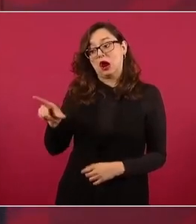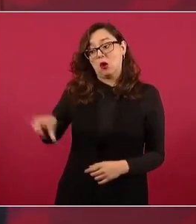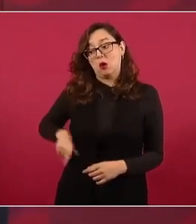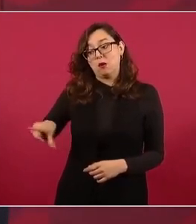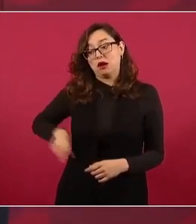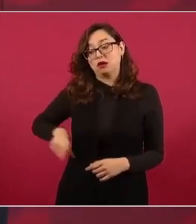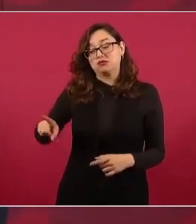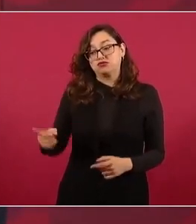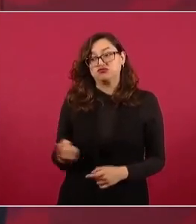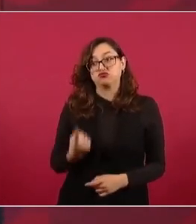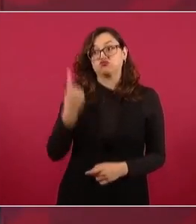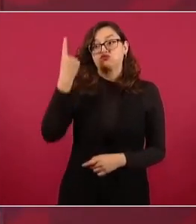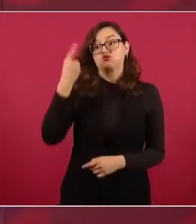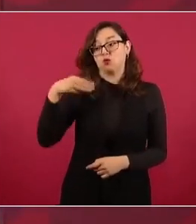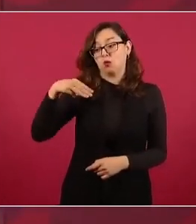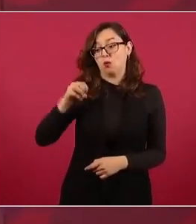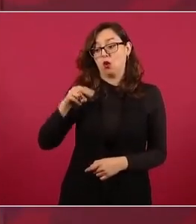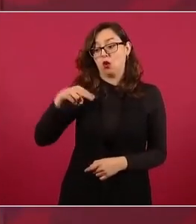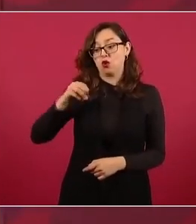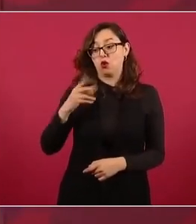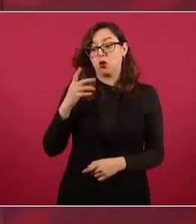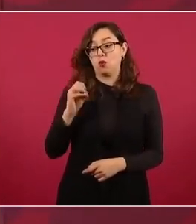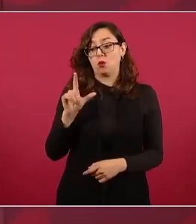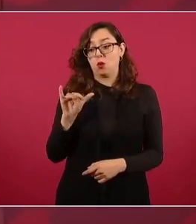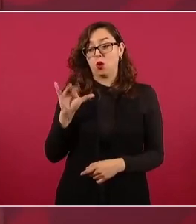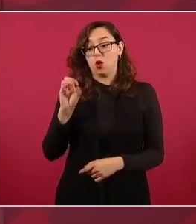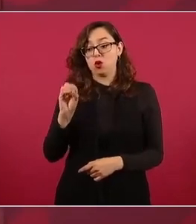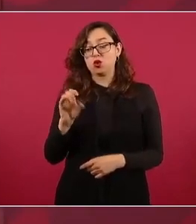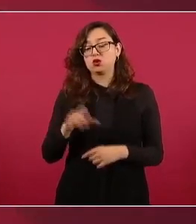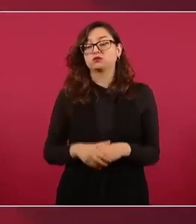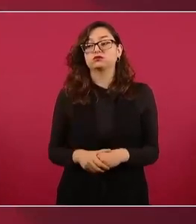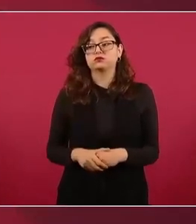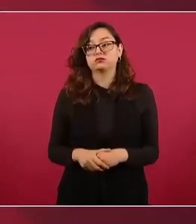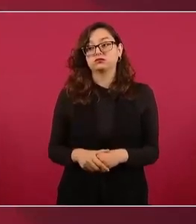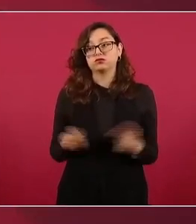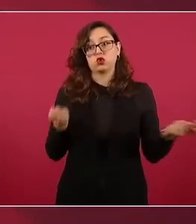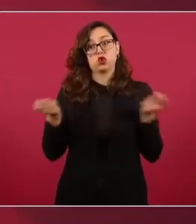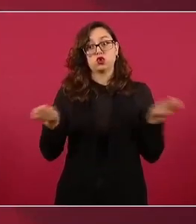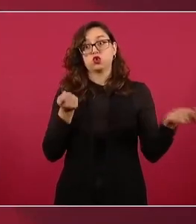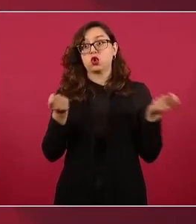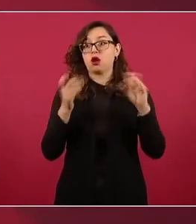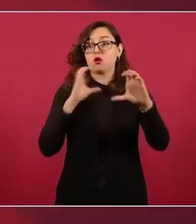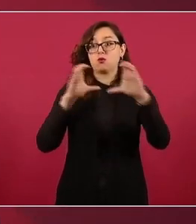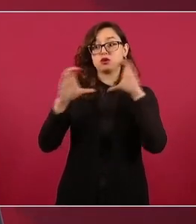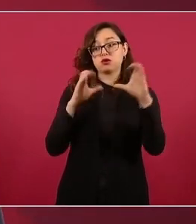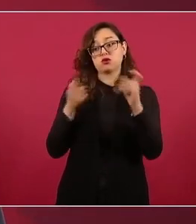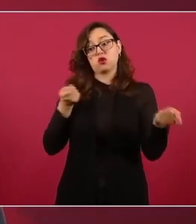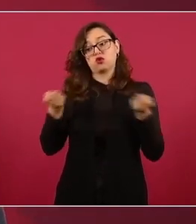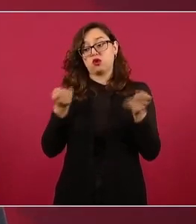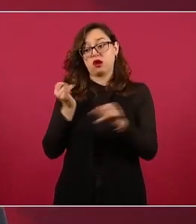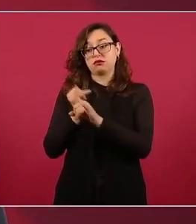Se puede convertir el gobierno en un agente preponderante